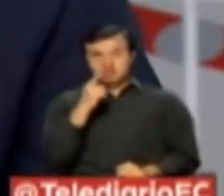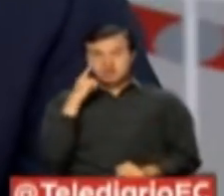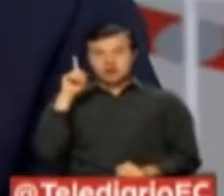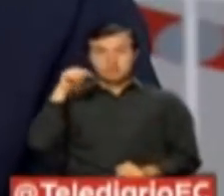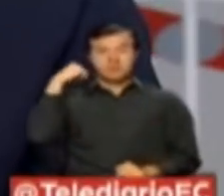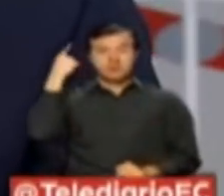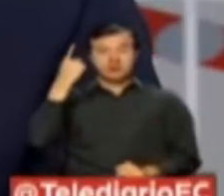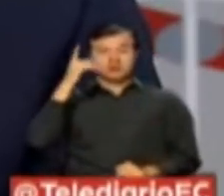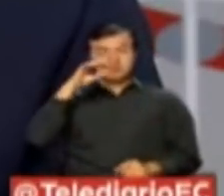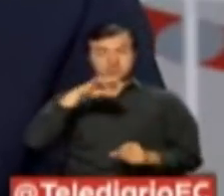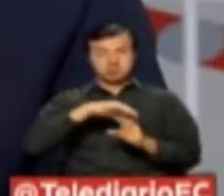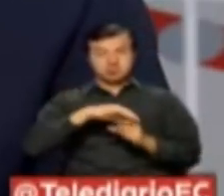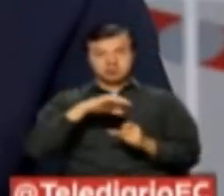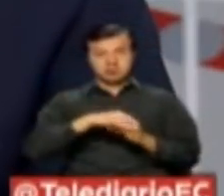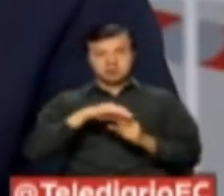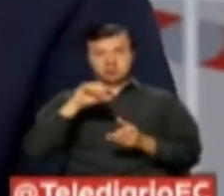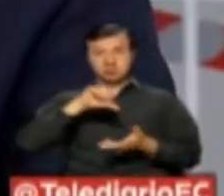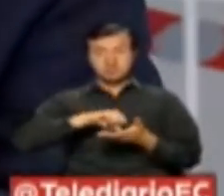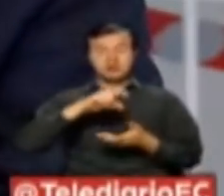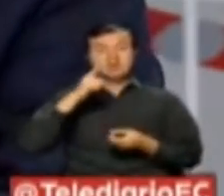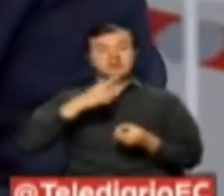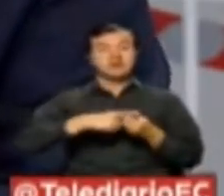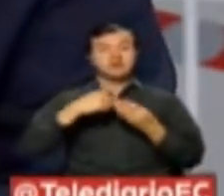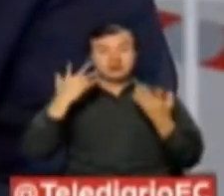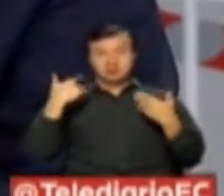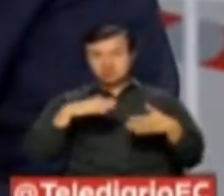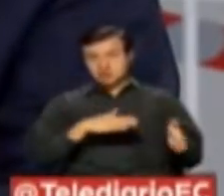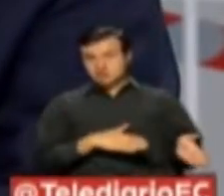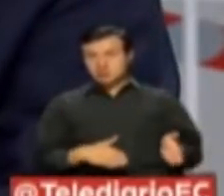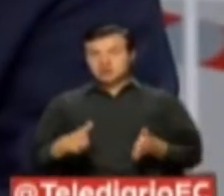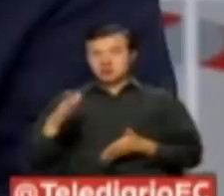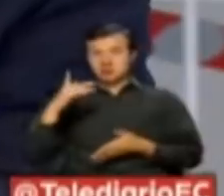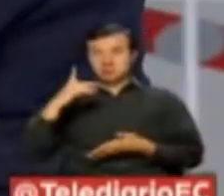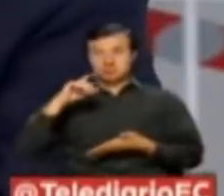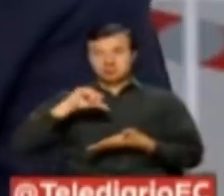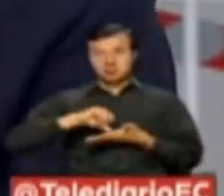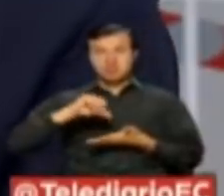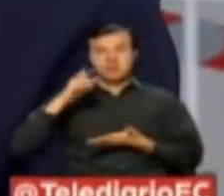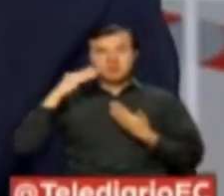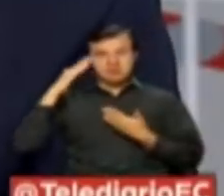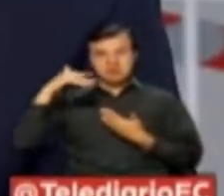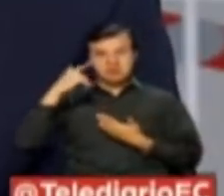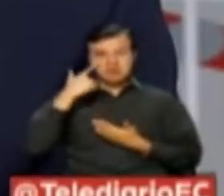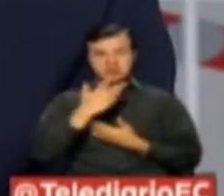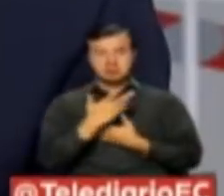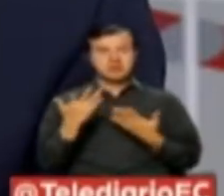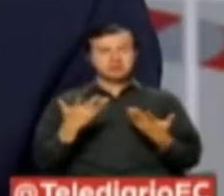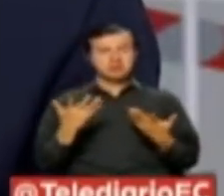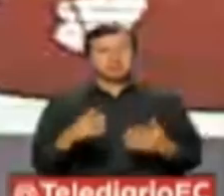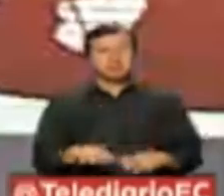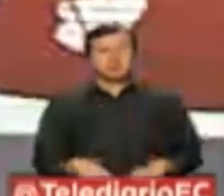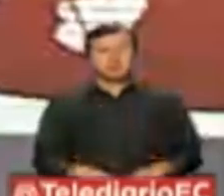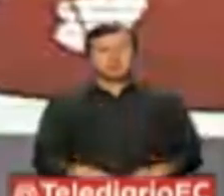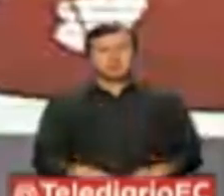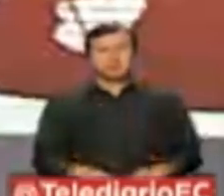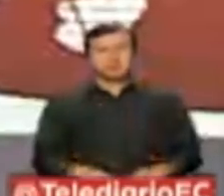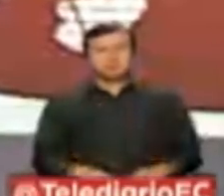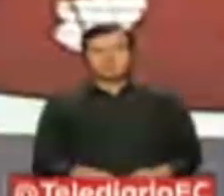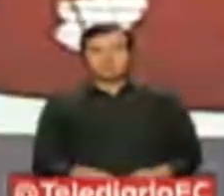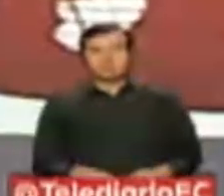próxima elección en la ciudad de quito ya iremos con la ciudad de guayaquil y comencemos entonces por lo dicho paulina recalde